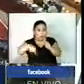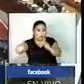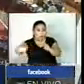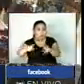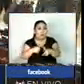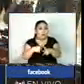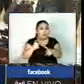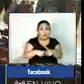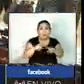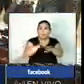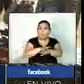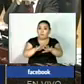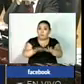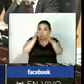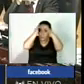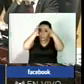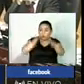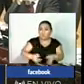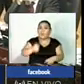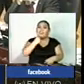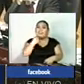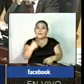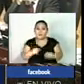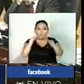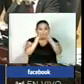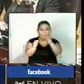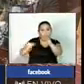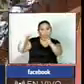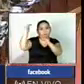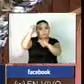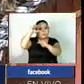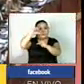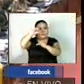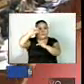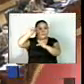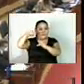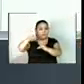la decisión final la tomará la Corte Suprema de Justicia.